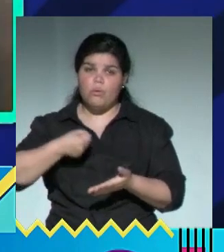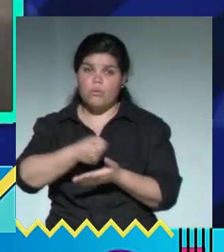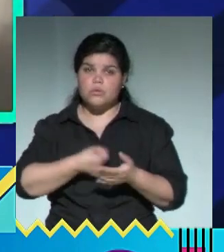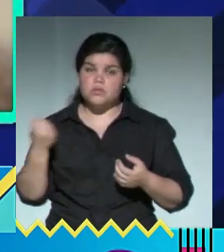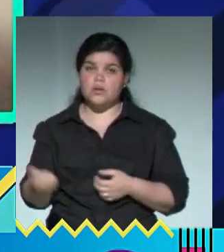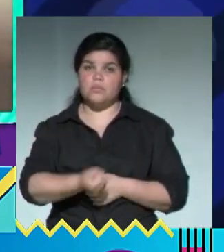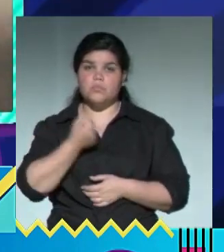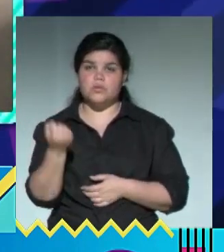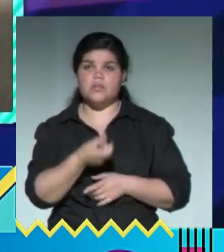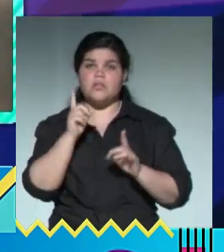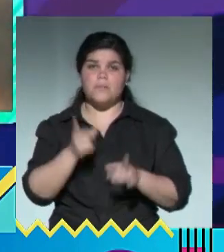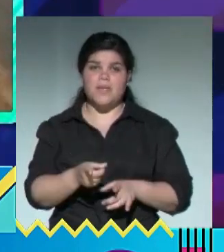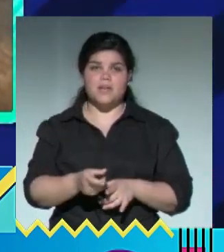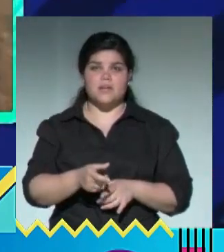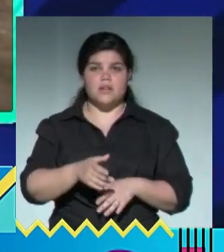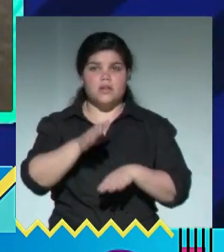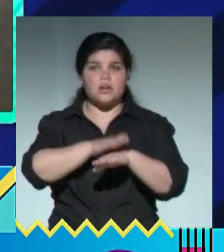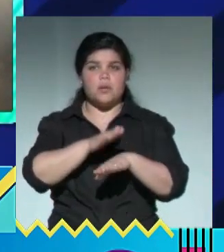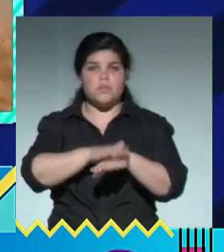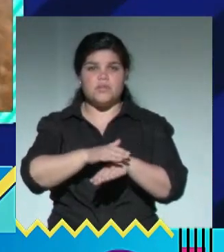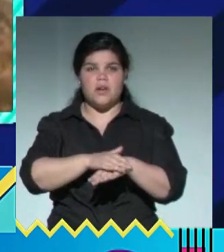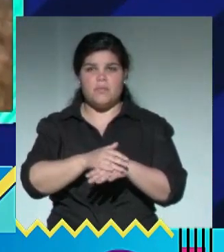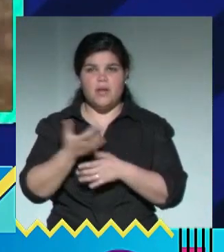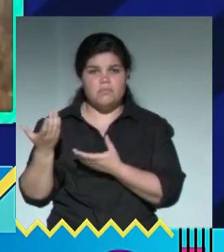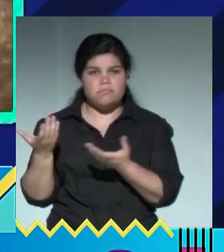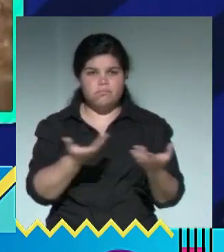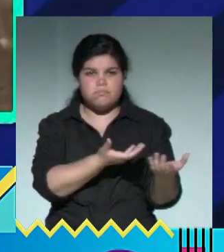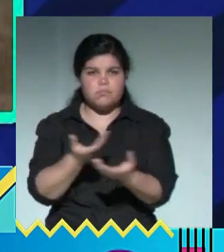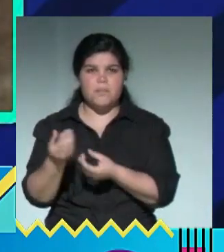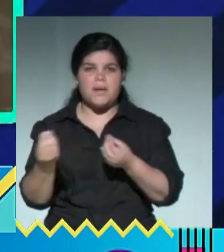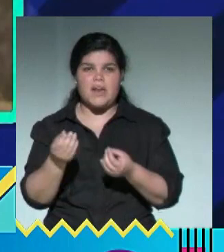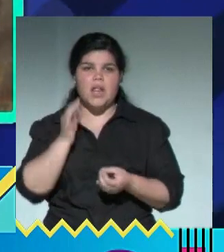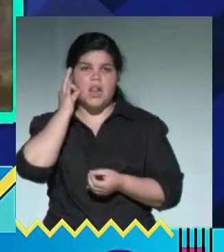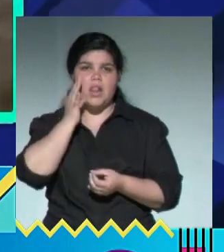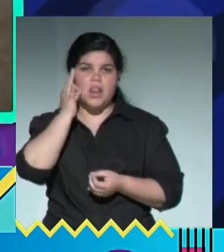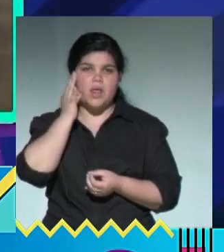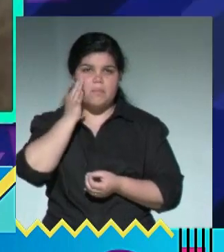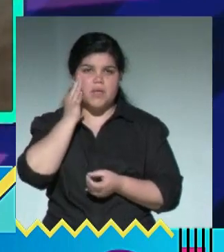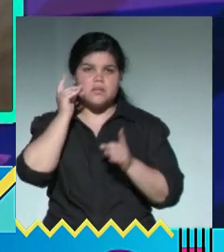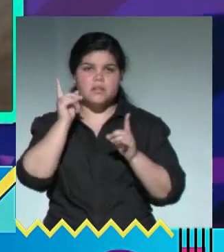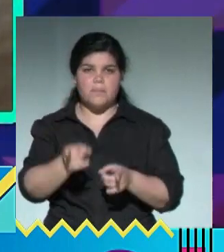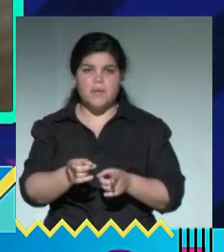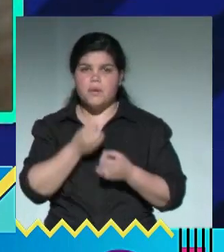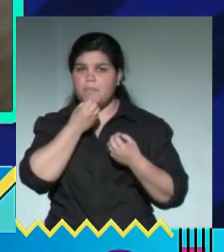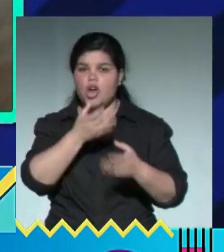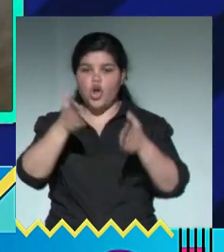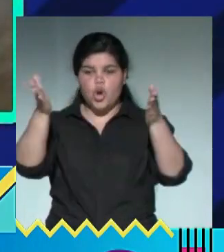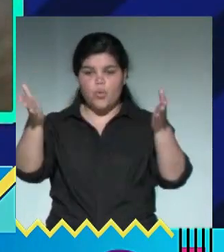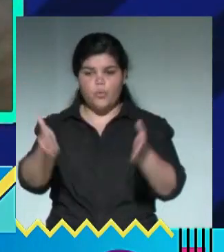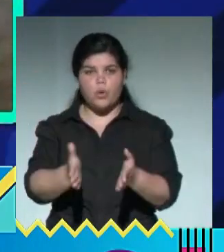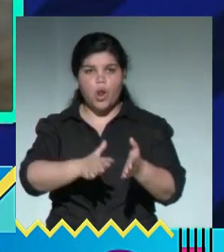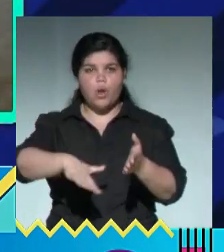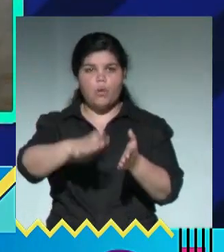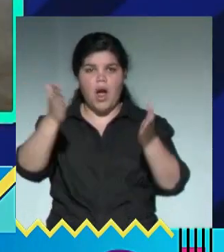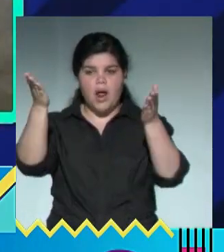importante el trabajo de hidráulica que realizó en estos días para la limpieza y la mejora de las defensas aluvionales para